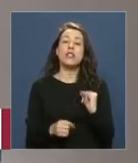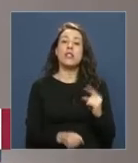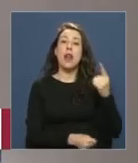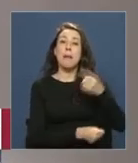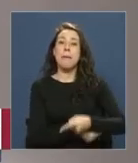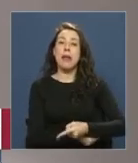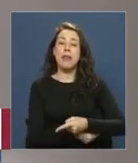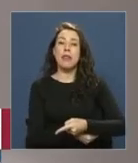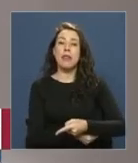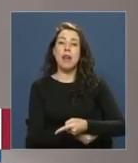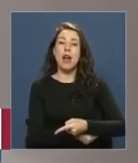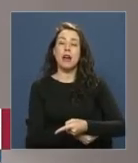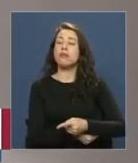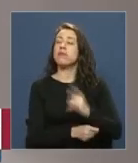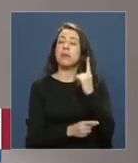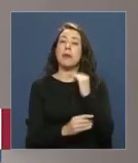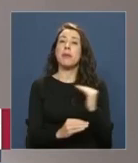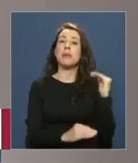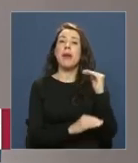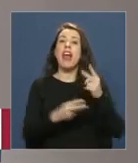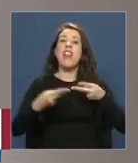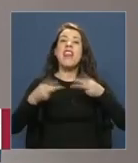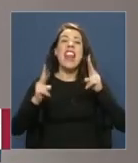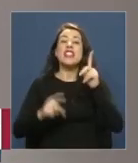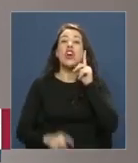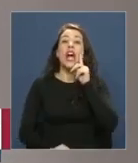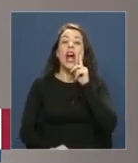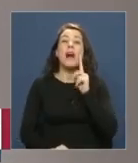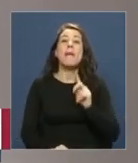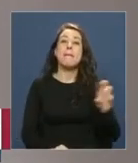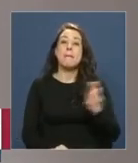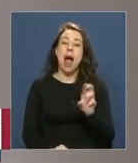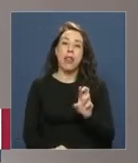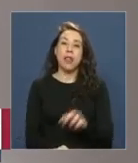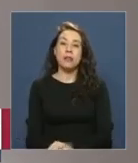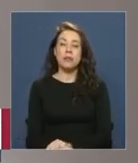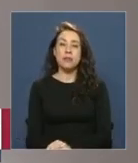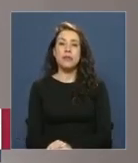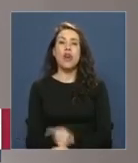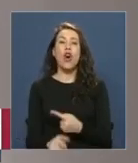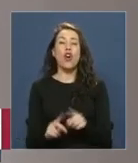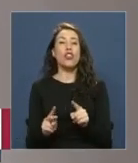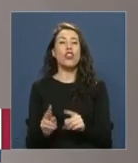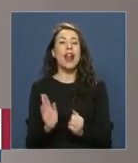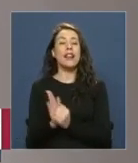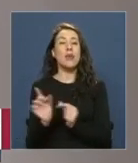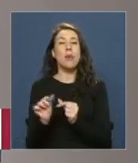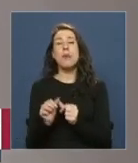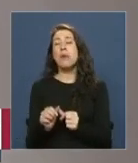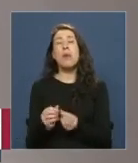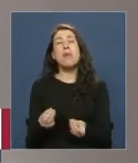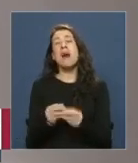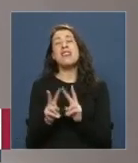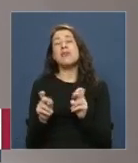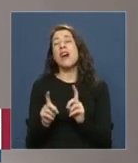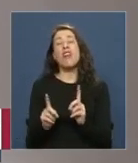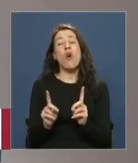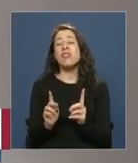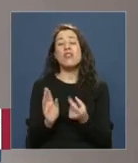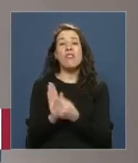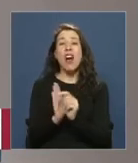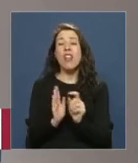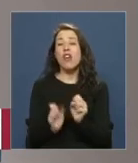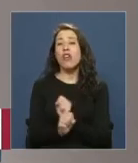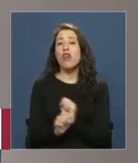la autonomía, o sea, la primacía del derecho preferente de los padres. Y por último, del transitorio, no abundo más, es ilegítimo. No